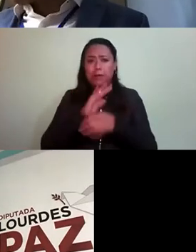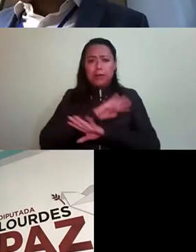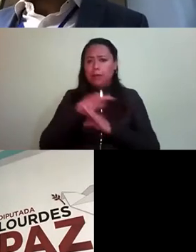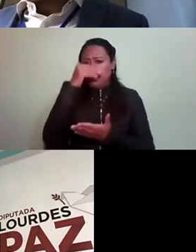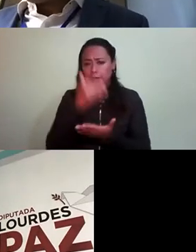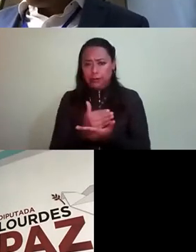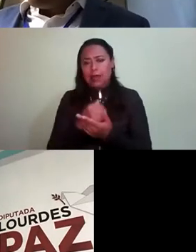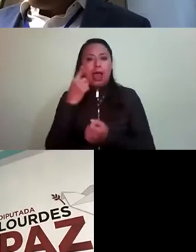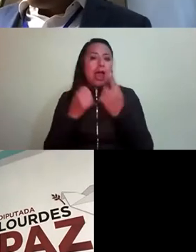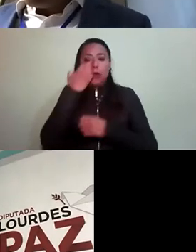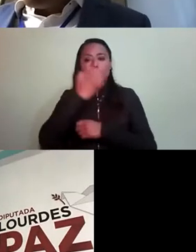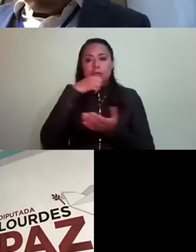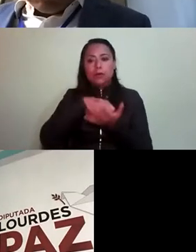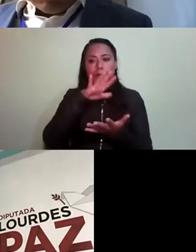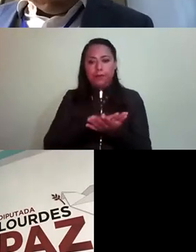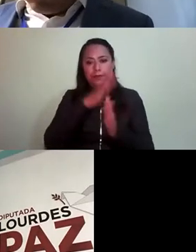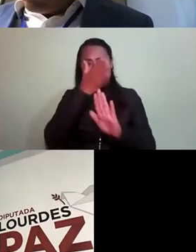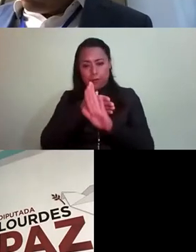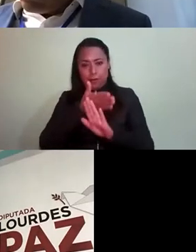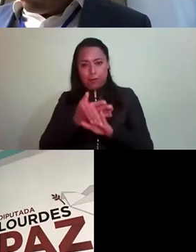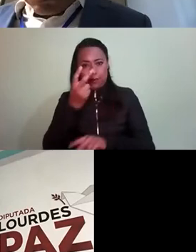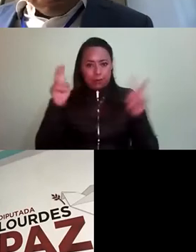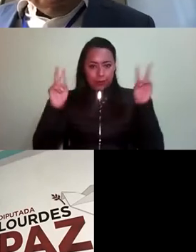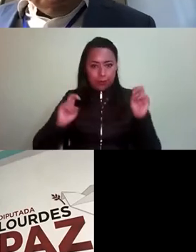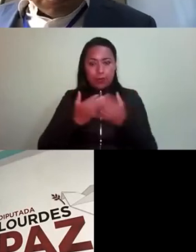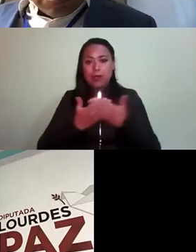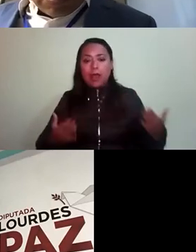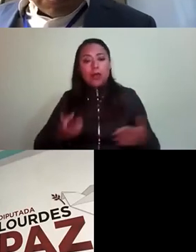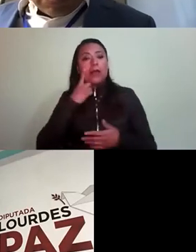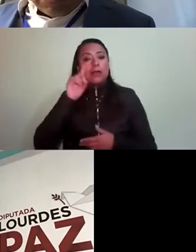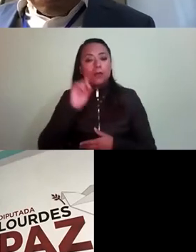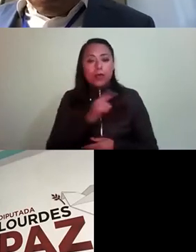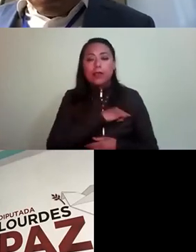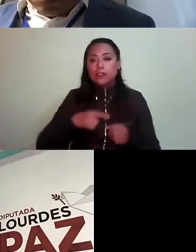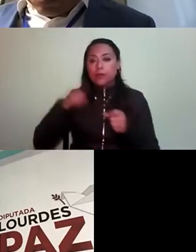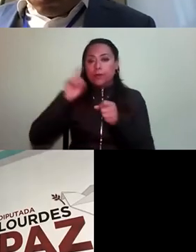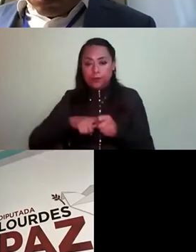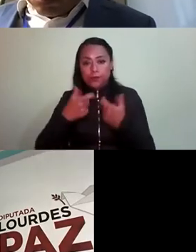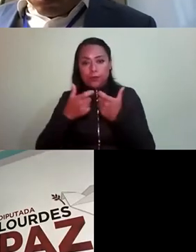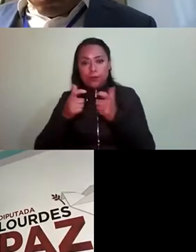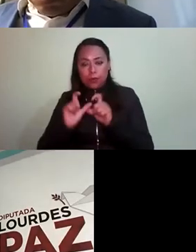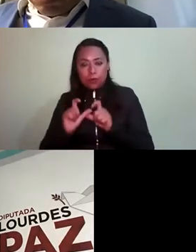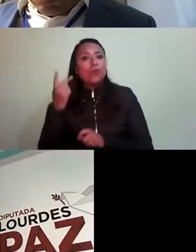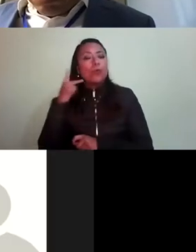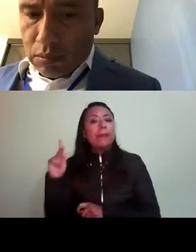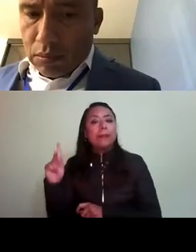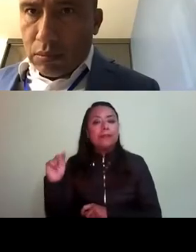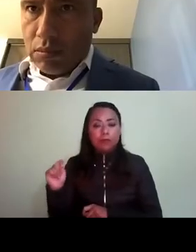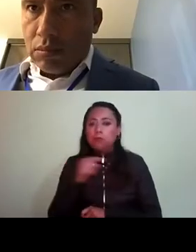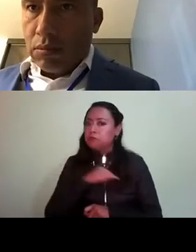registraron daños en ese sentido. Para las diputadas que integramos el grupo parlamentario del Partido de Trabajo, es